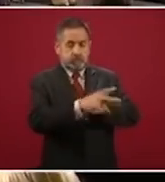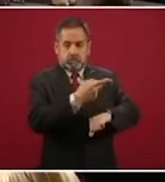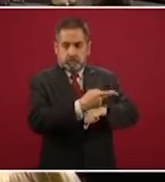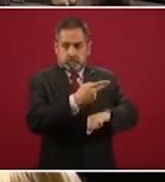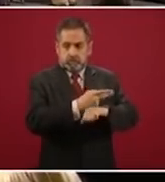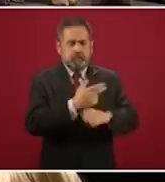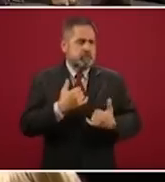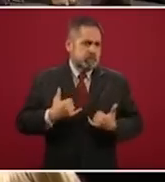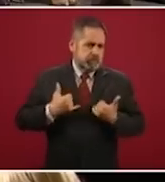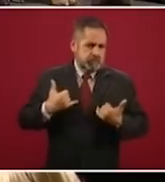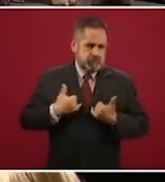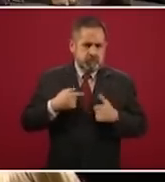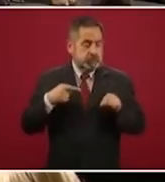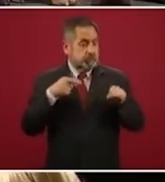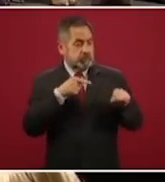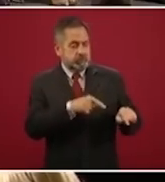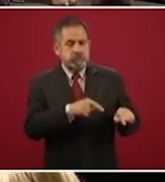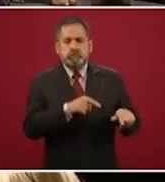adolescentes,